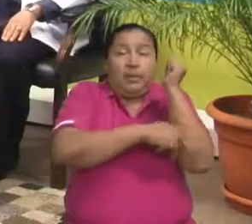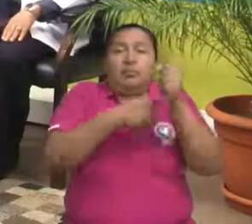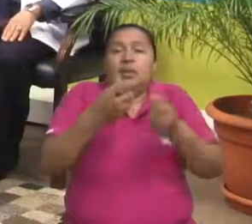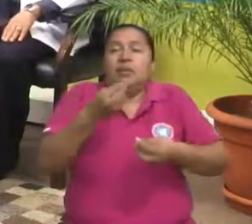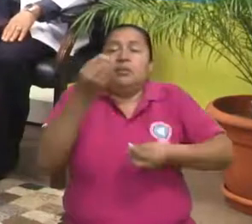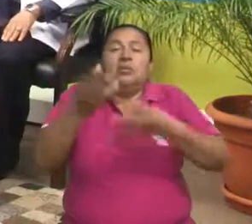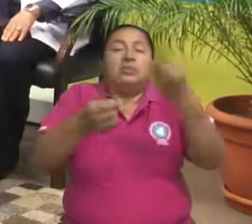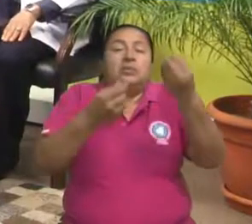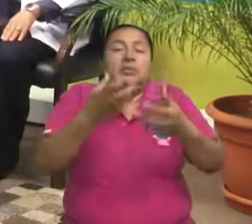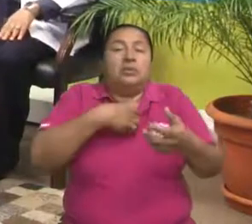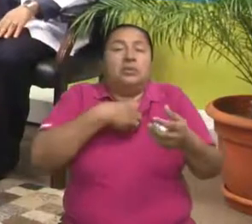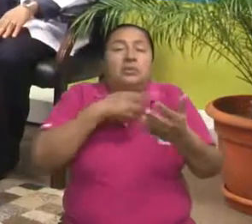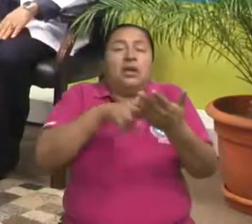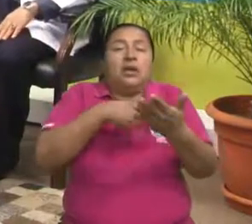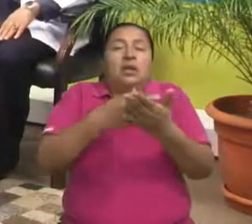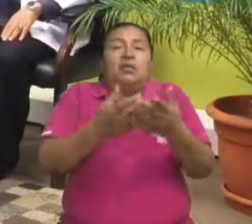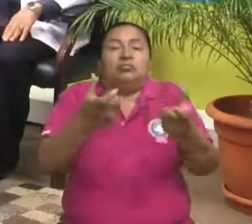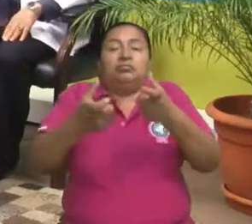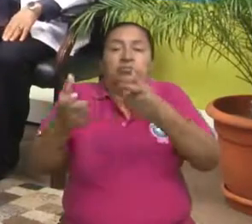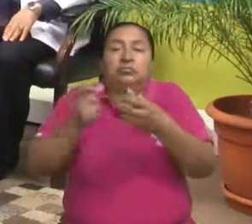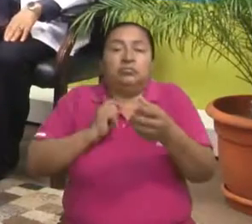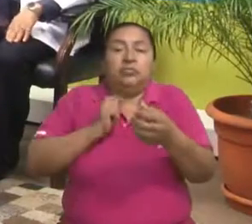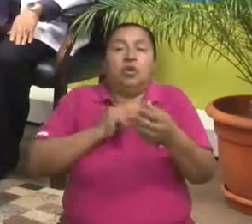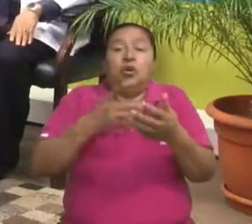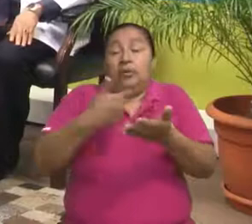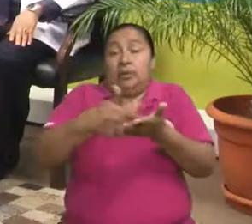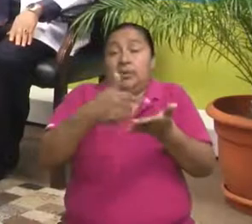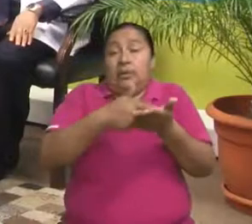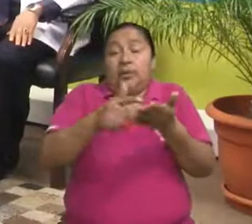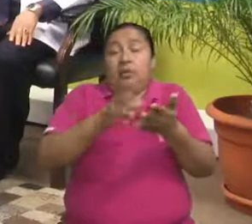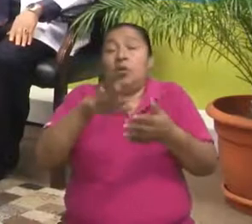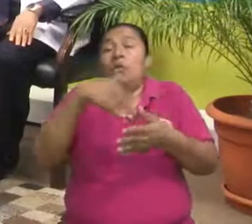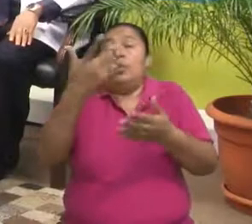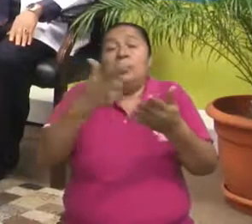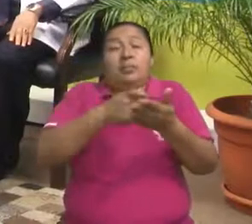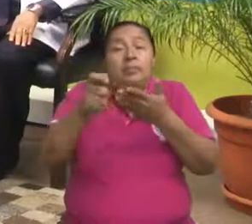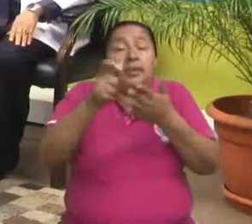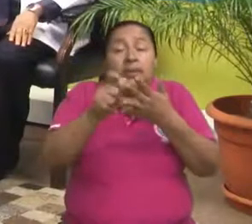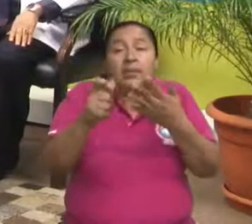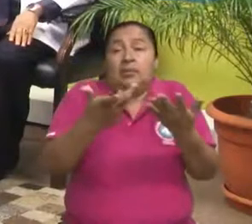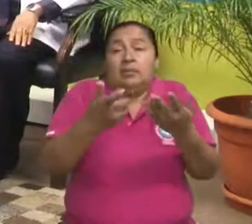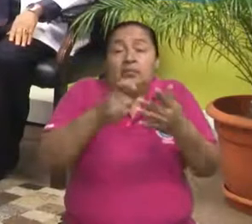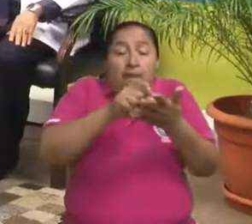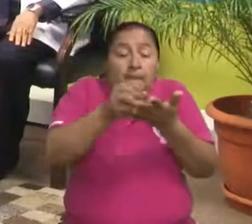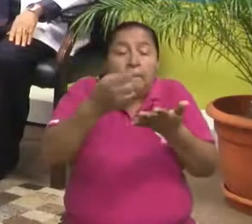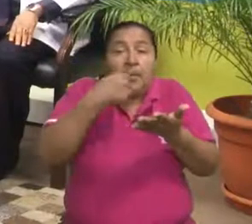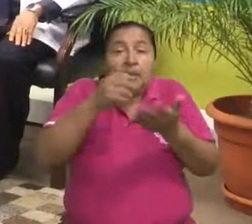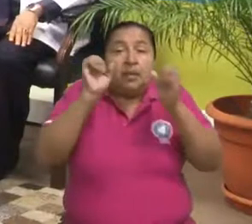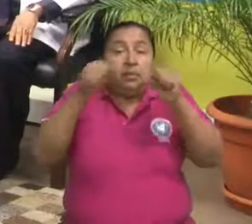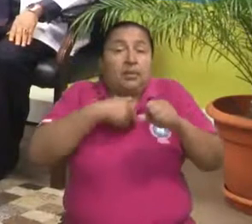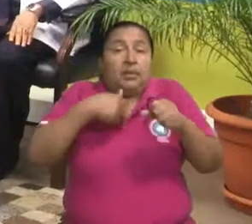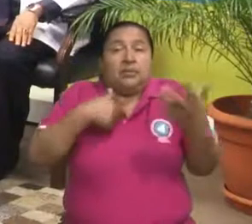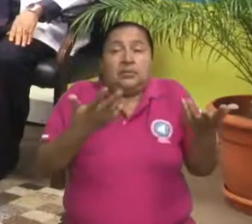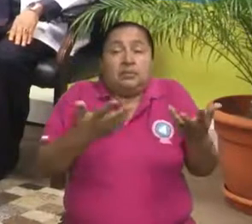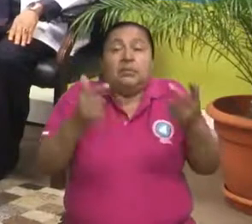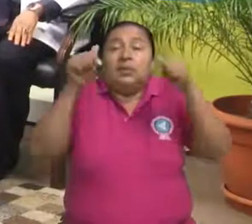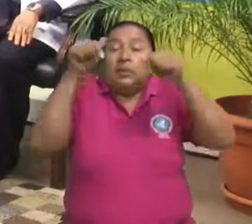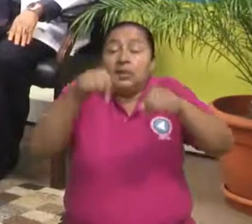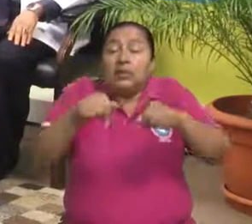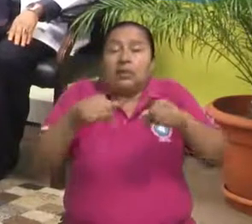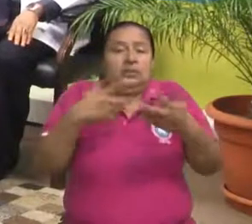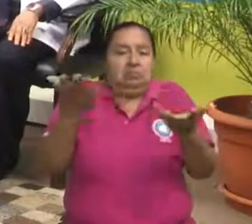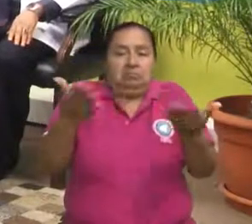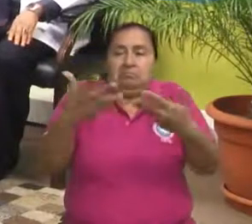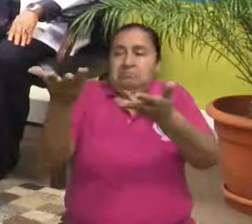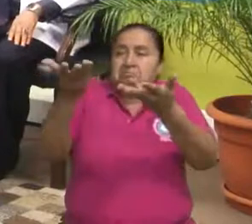estarnos automedicando, estar gastando, ¿verdad?, en medicamentos de que no nos van